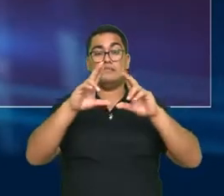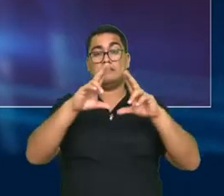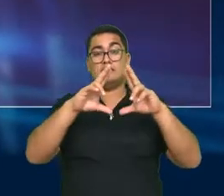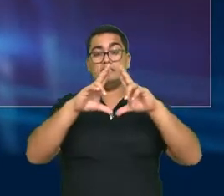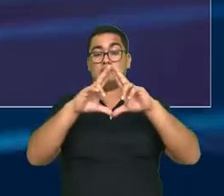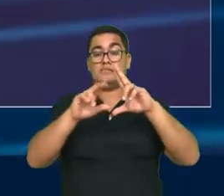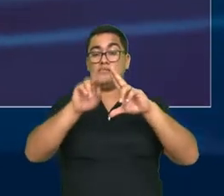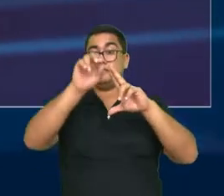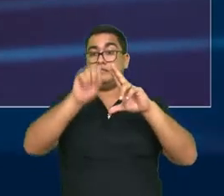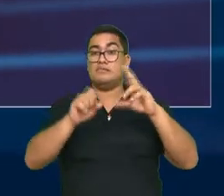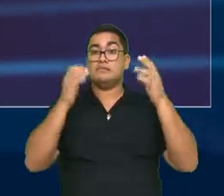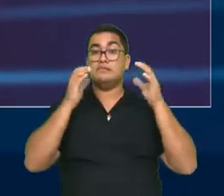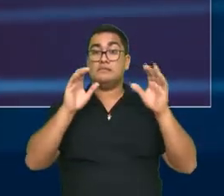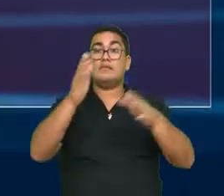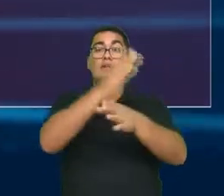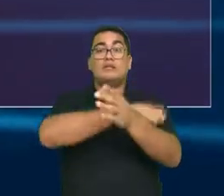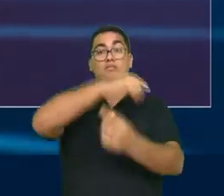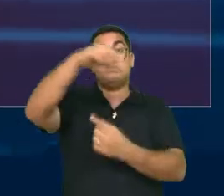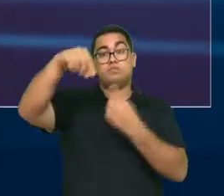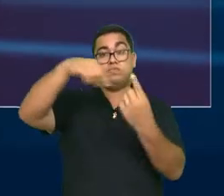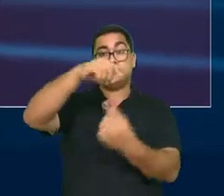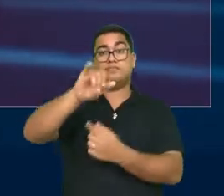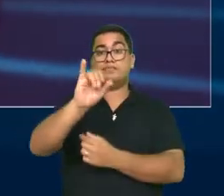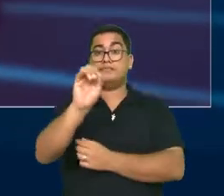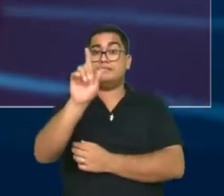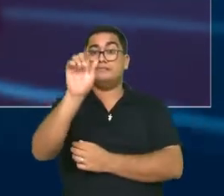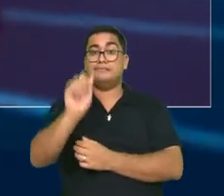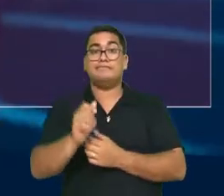donde impactó el huracán Iota.